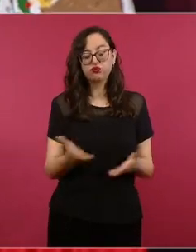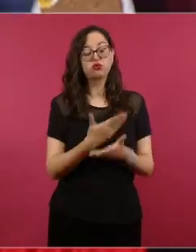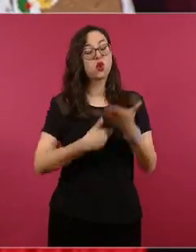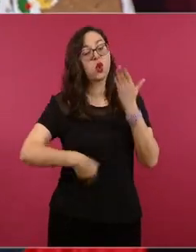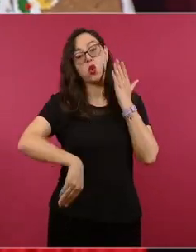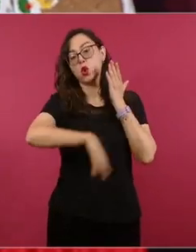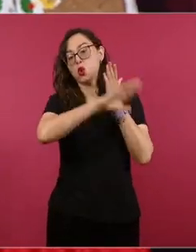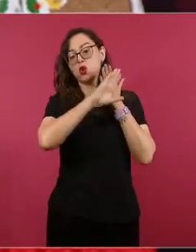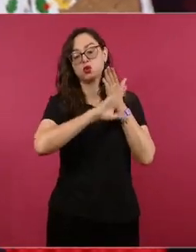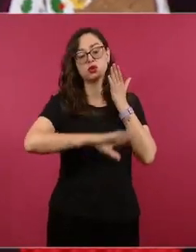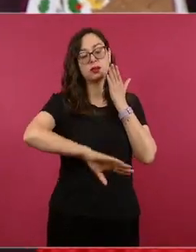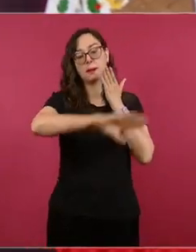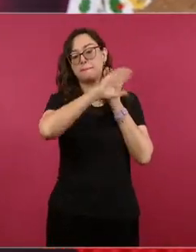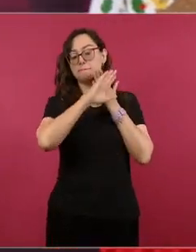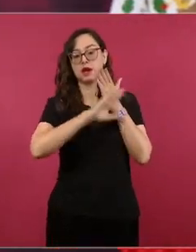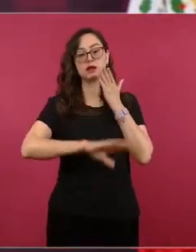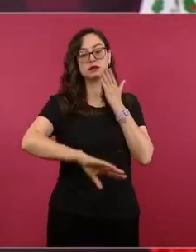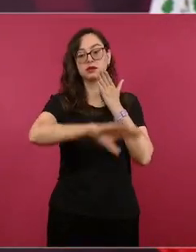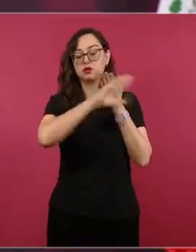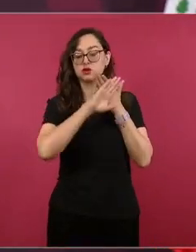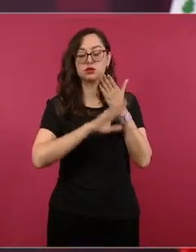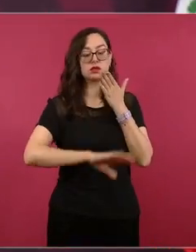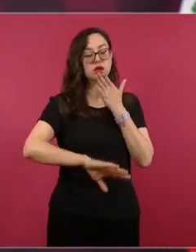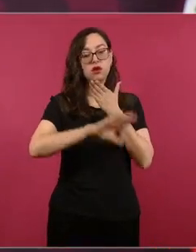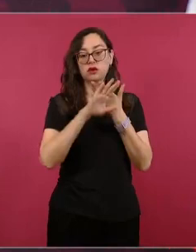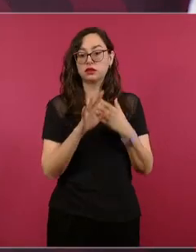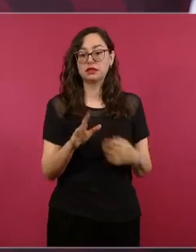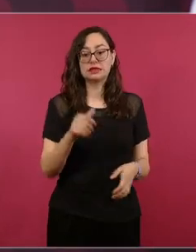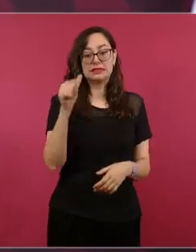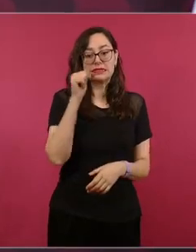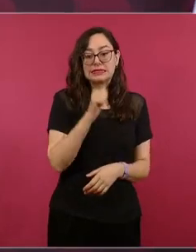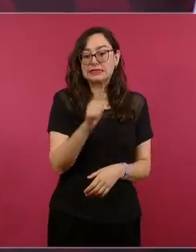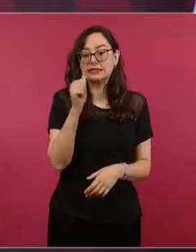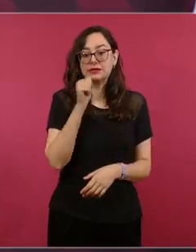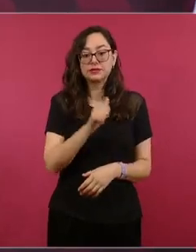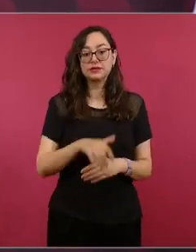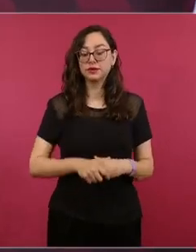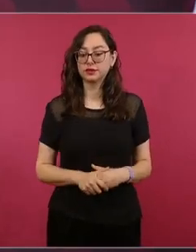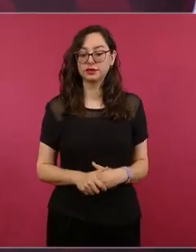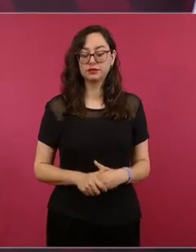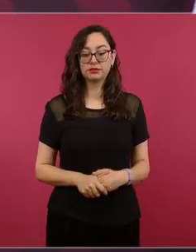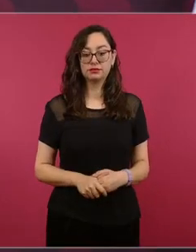que estábamos en la oposición. Todas.